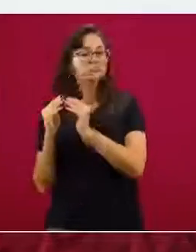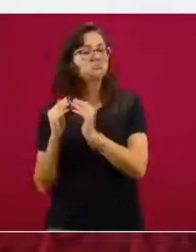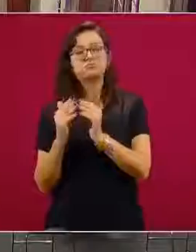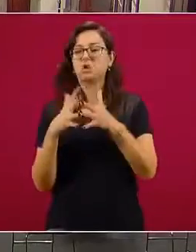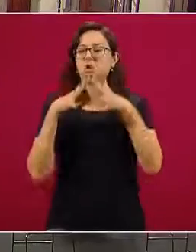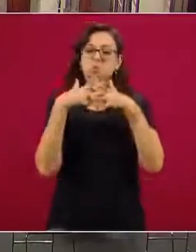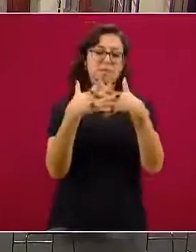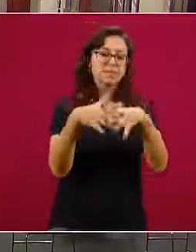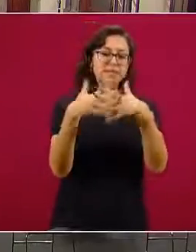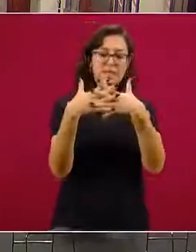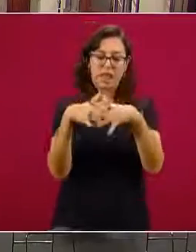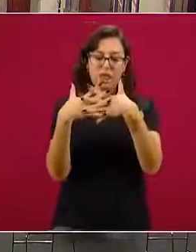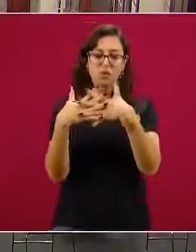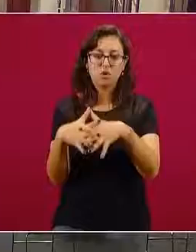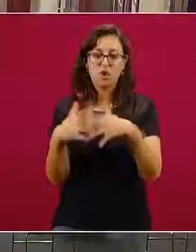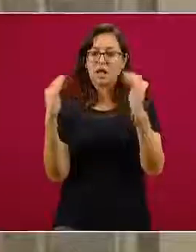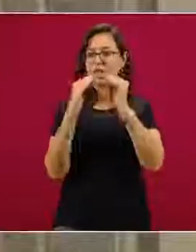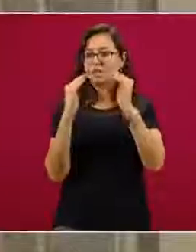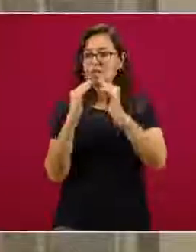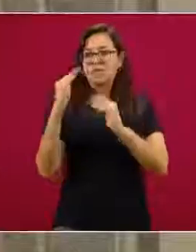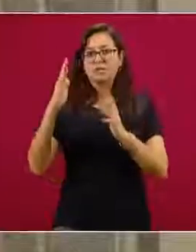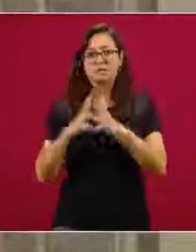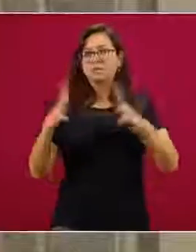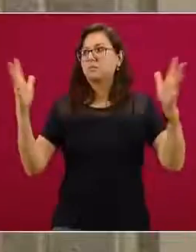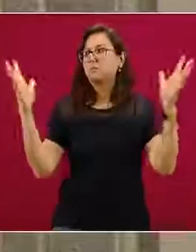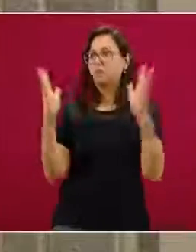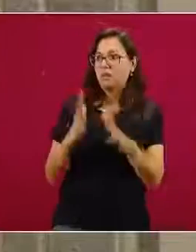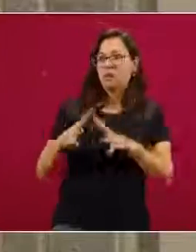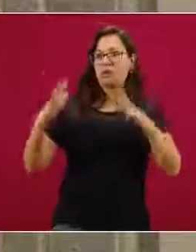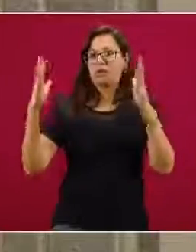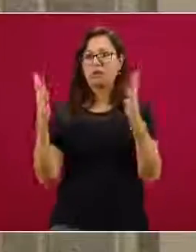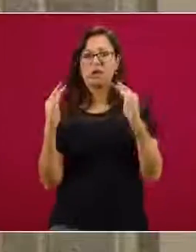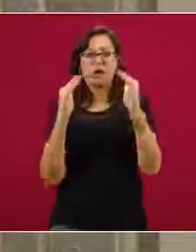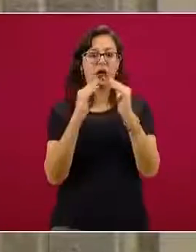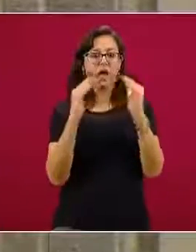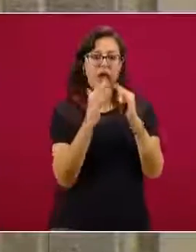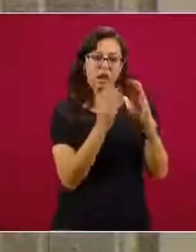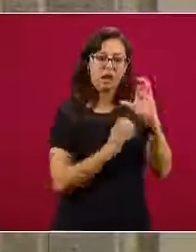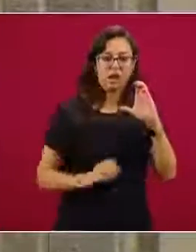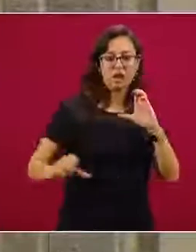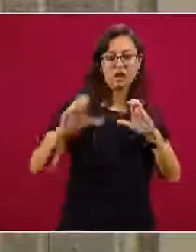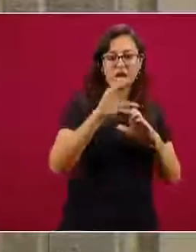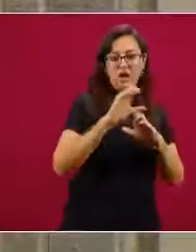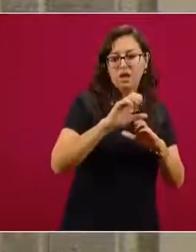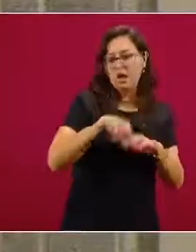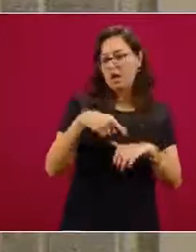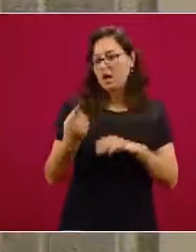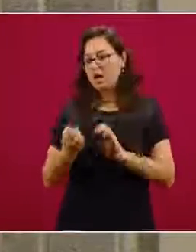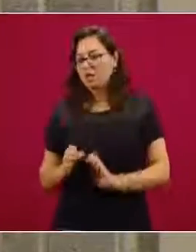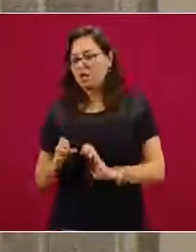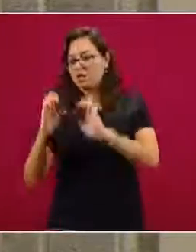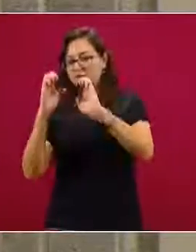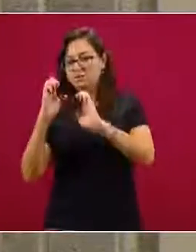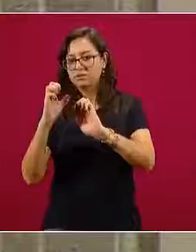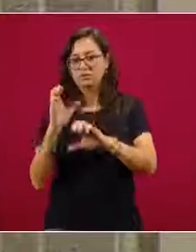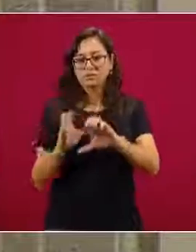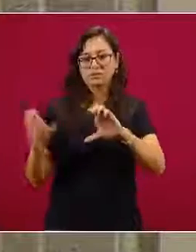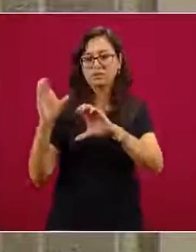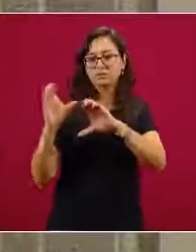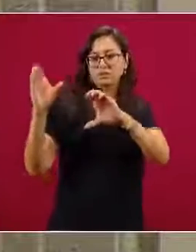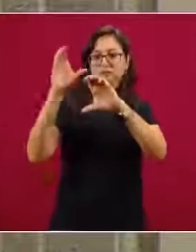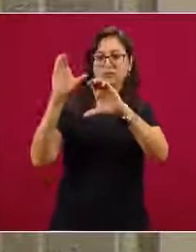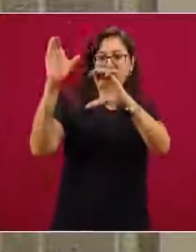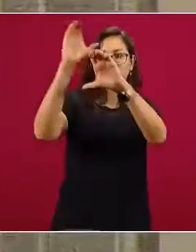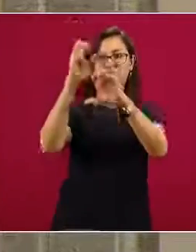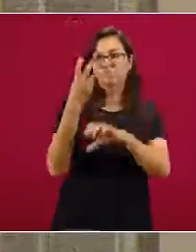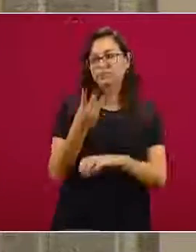que es igual, sino que tenemos viviendas diferentes, tenemos una casa de un piso, otro un edificio de tres, otro un edificio grande,